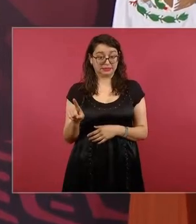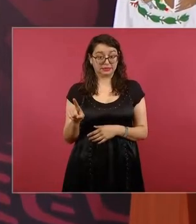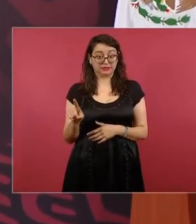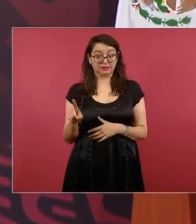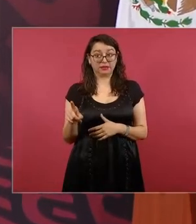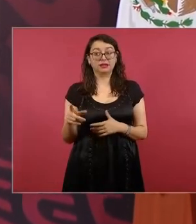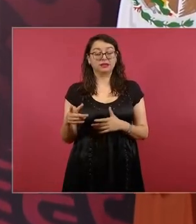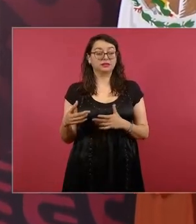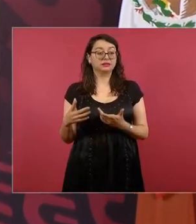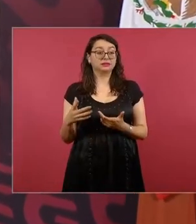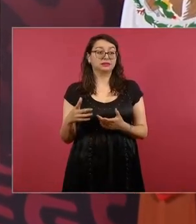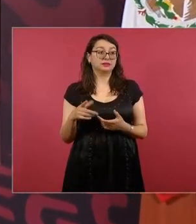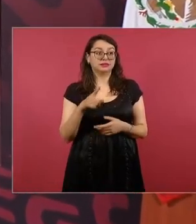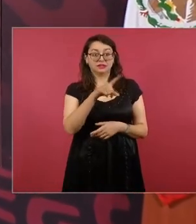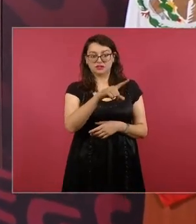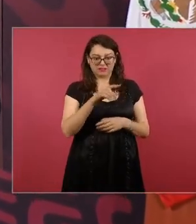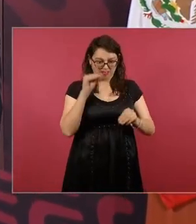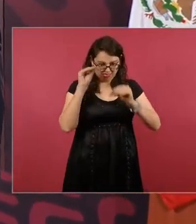vinculándolo conmigo.